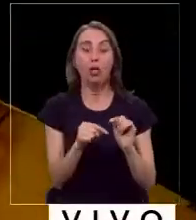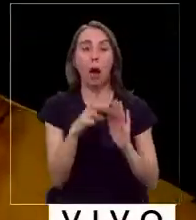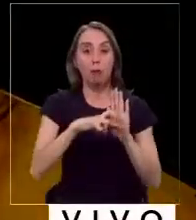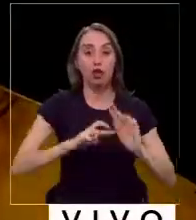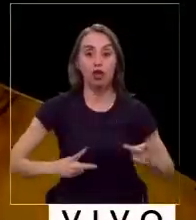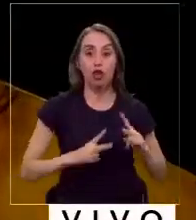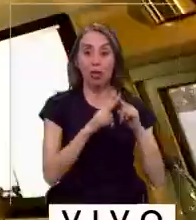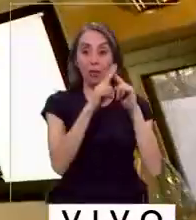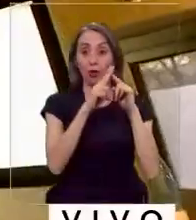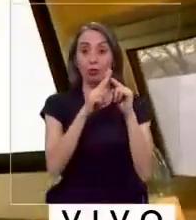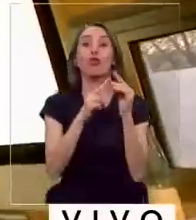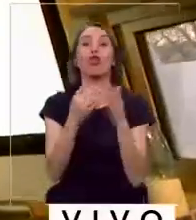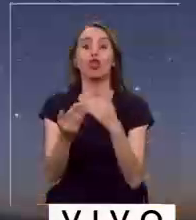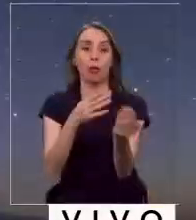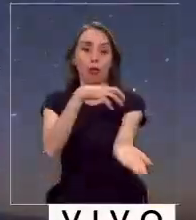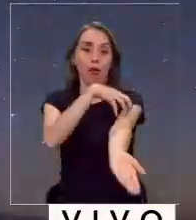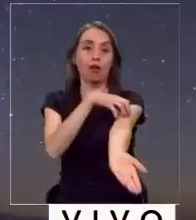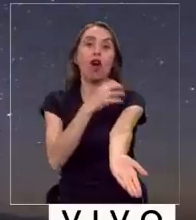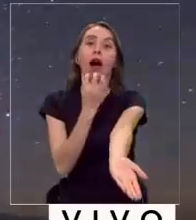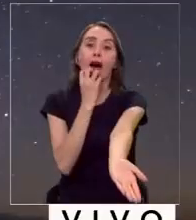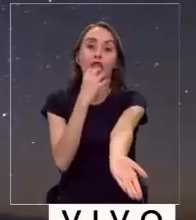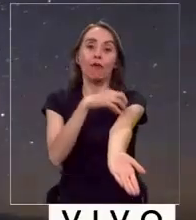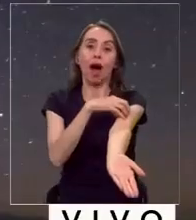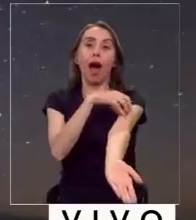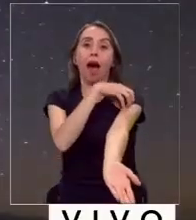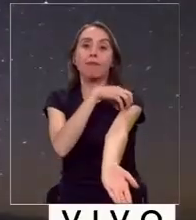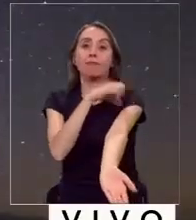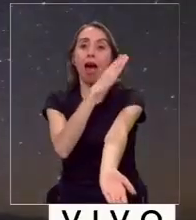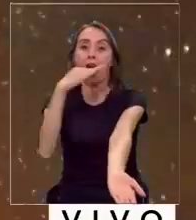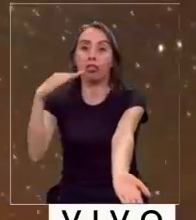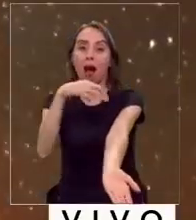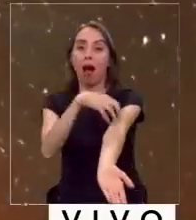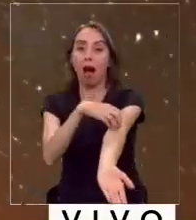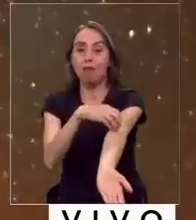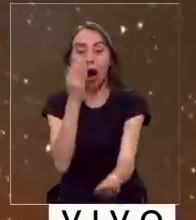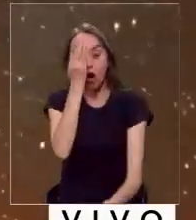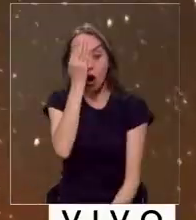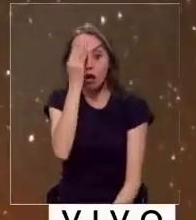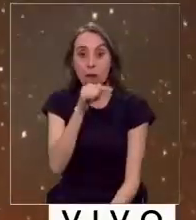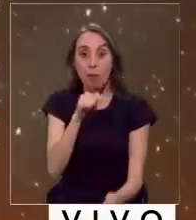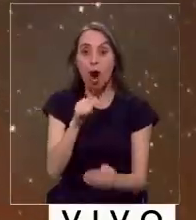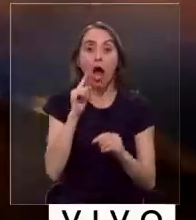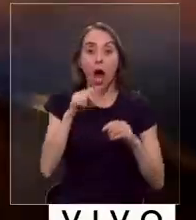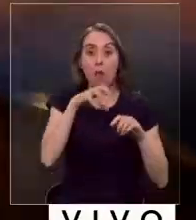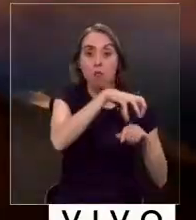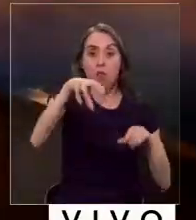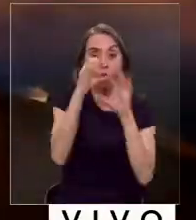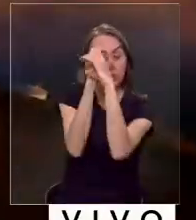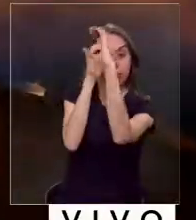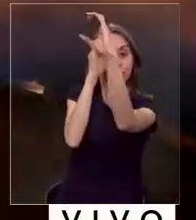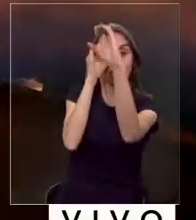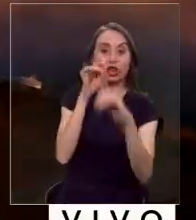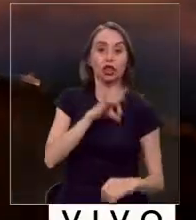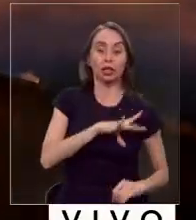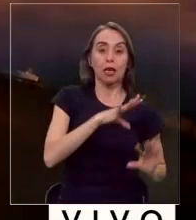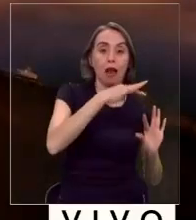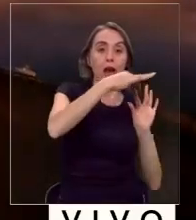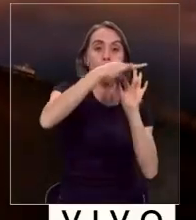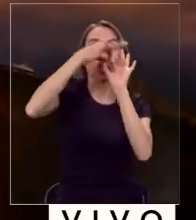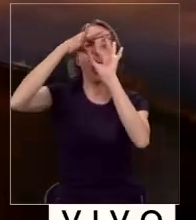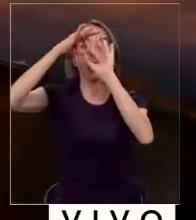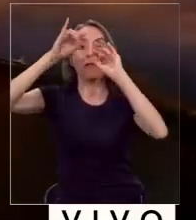se concentran en las regiones de Antofagasta, Atacama y Coquimbo. Existe una indudable conexión entre nuestro país